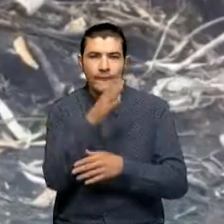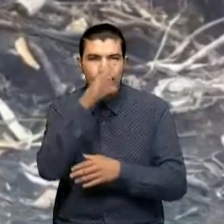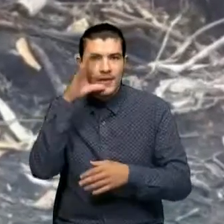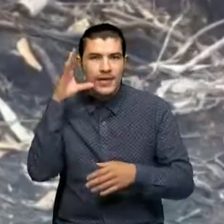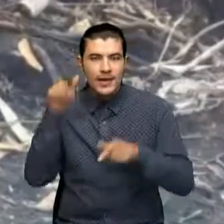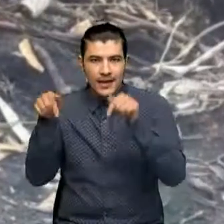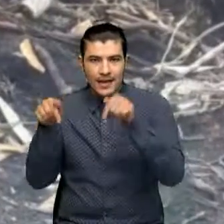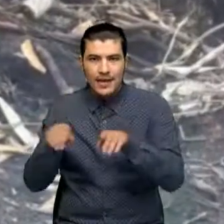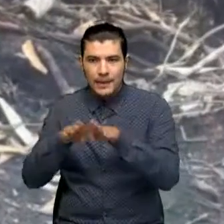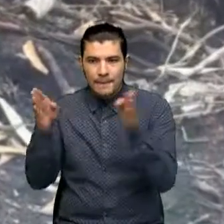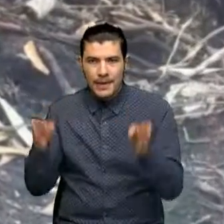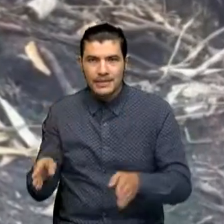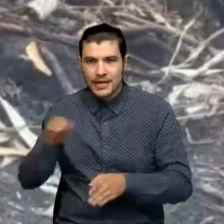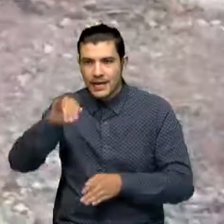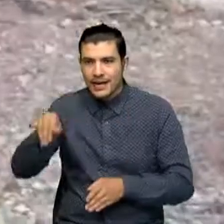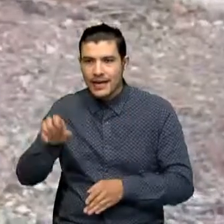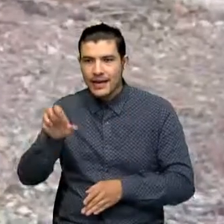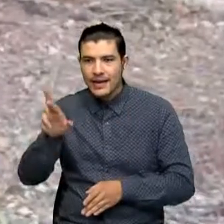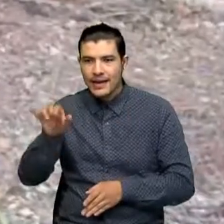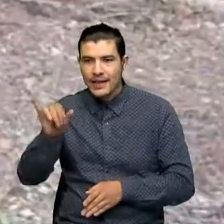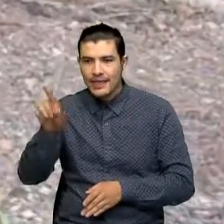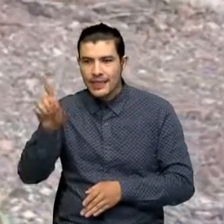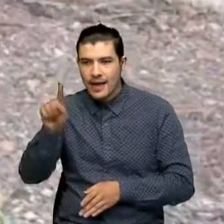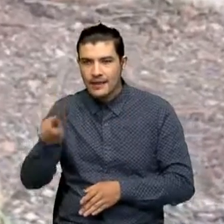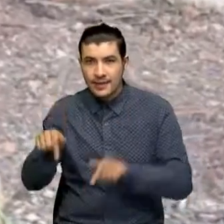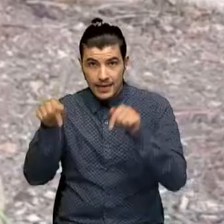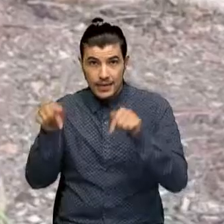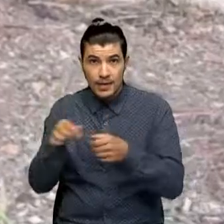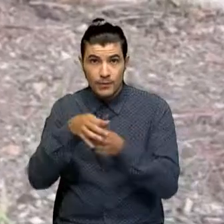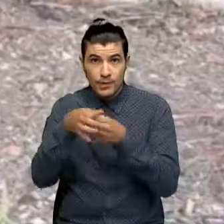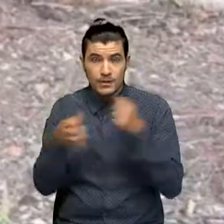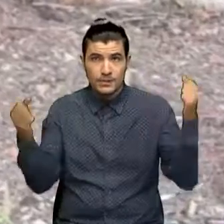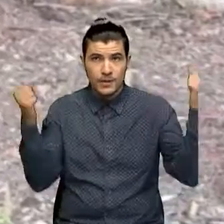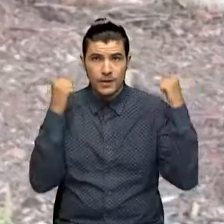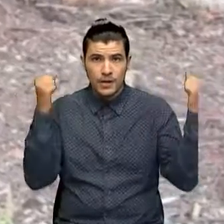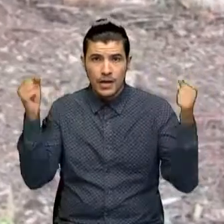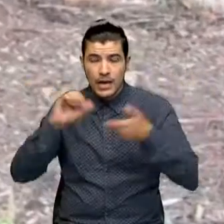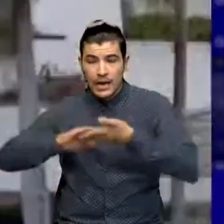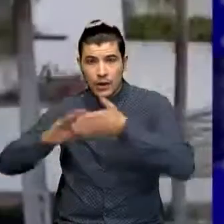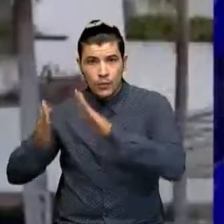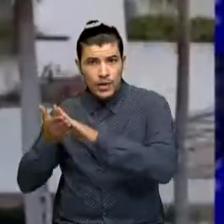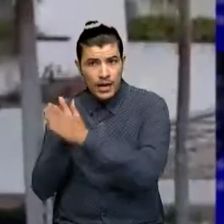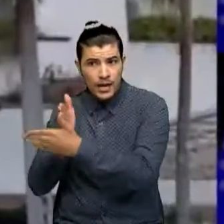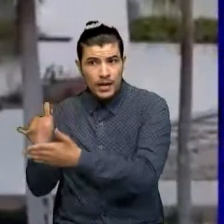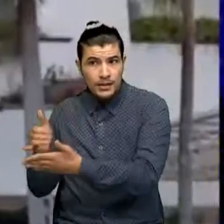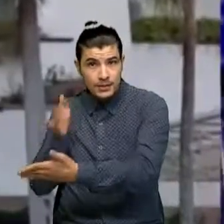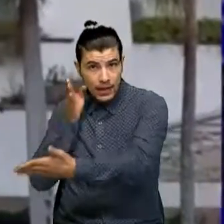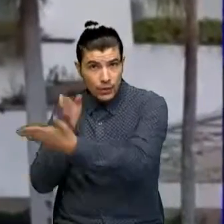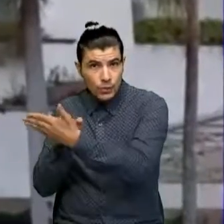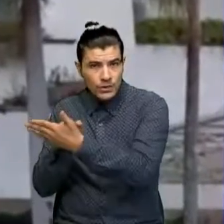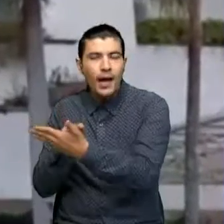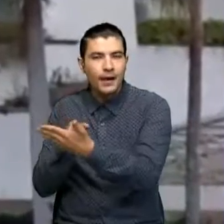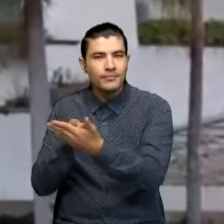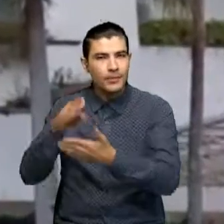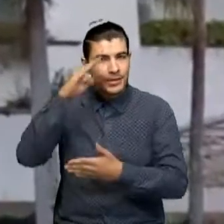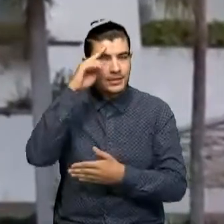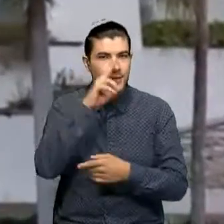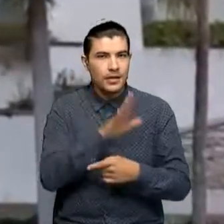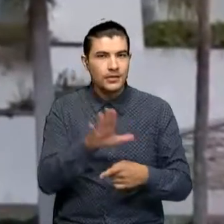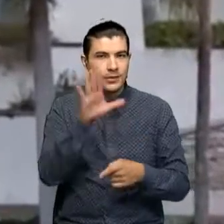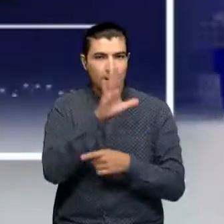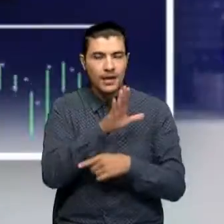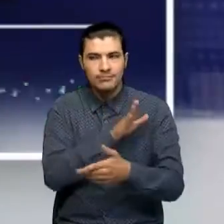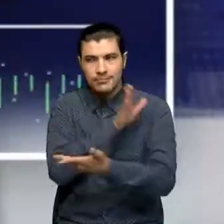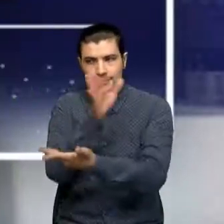en la Mesa de Géridas en Piedecuesta. La denuncia de la comunidad permitió que allí llegara el grupo élite ambiental de la CDMV y la